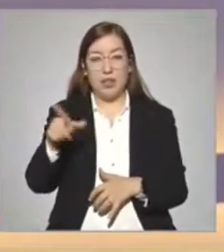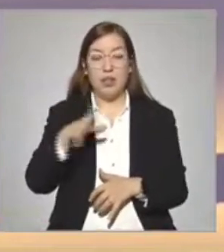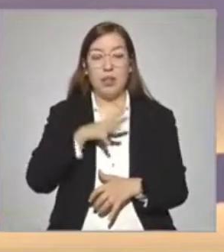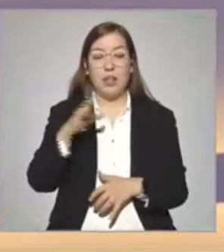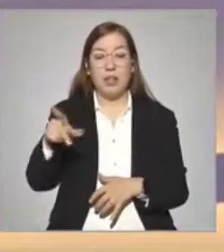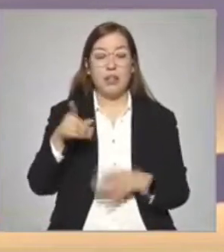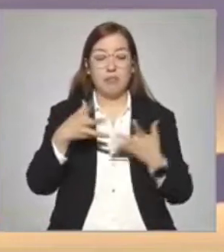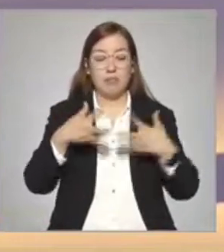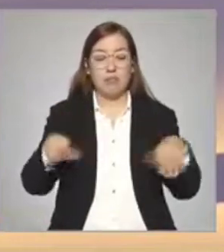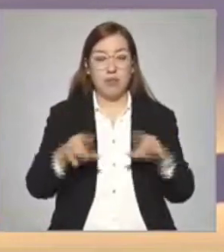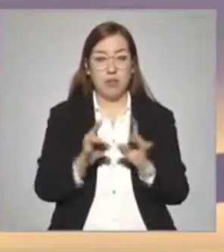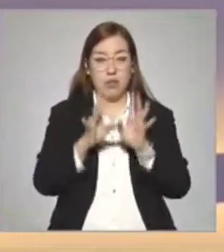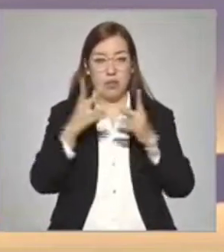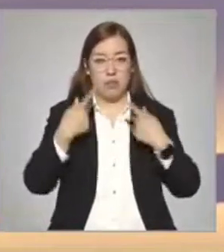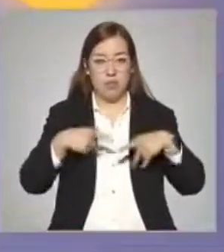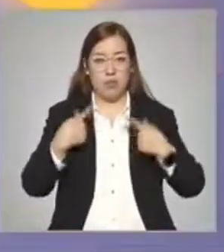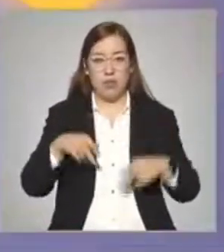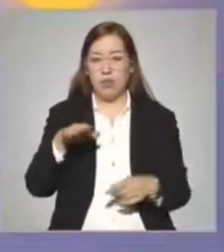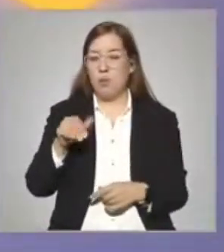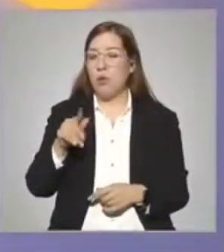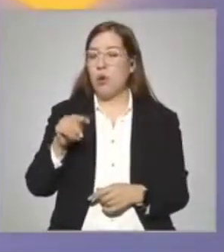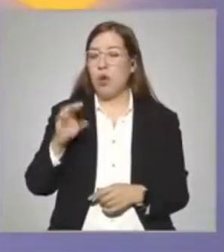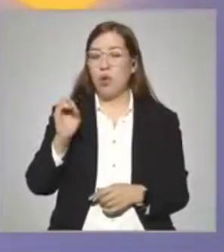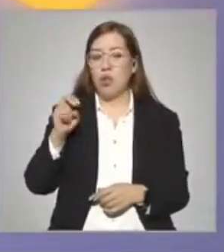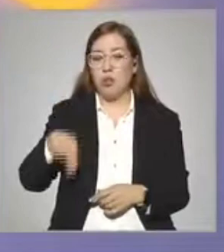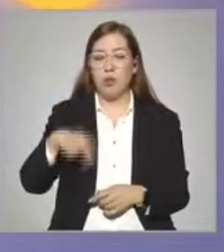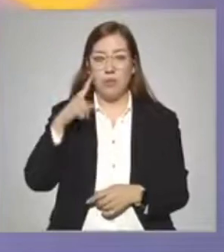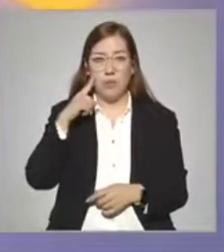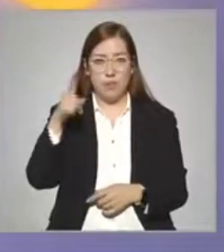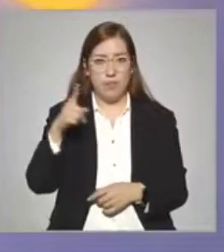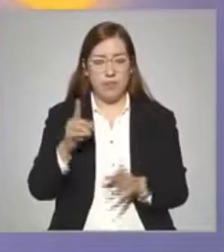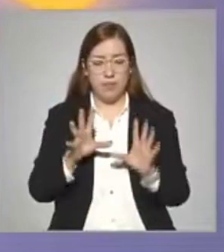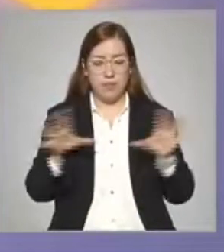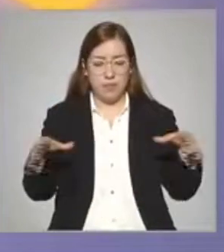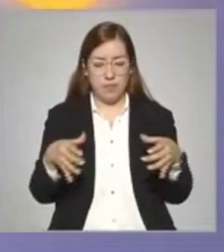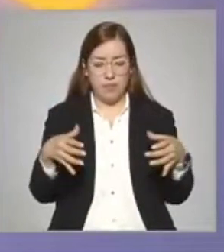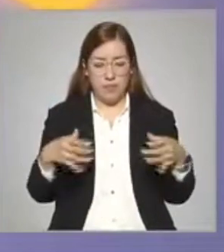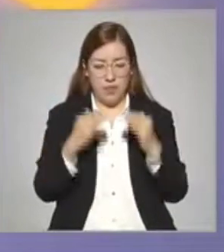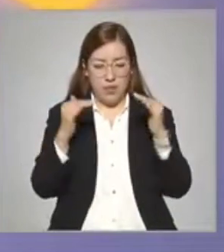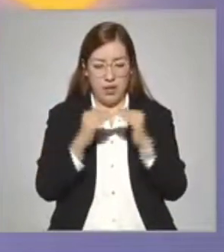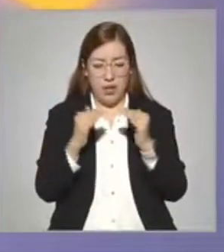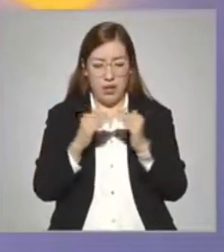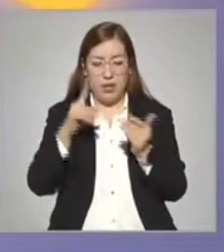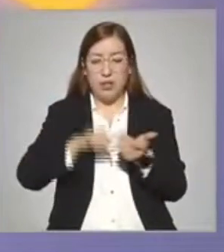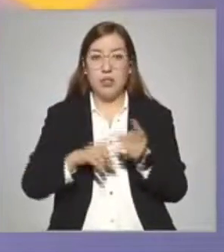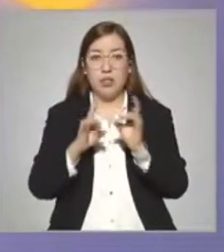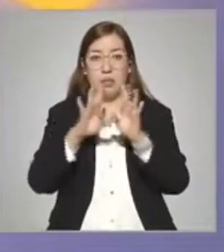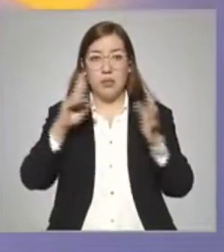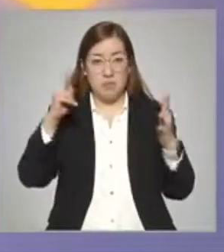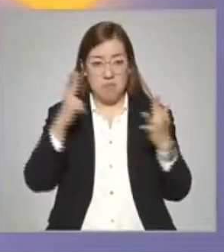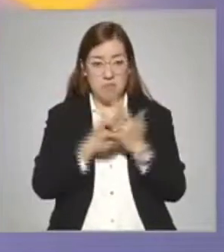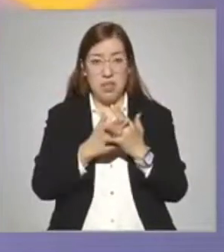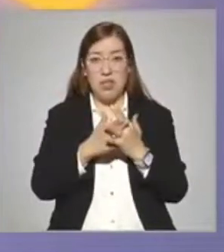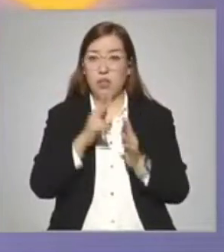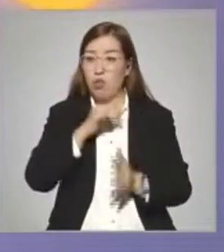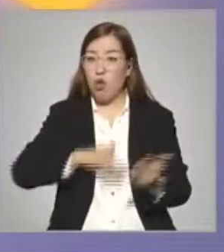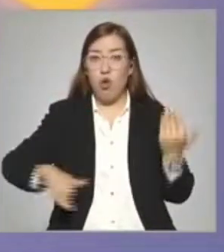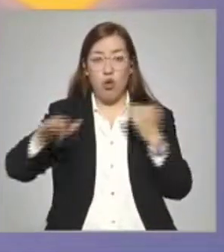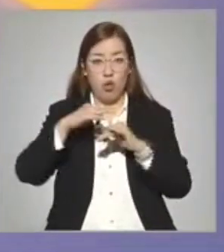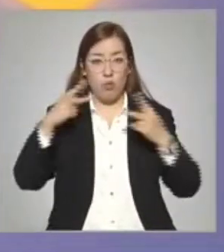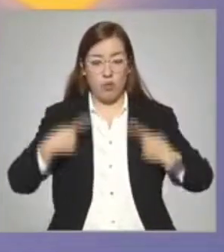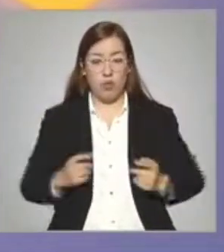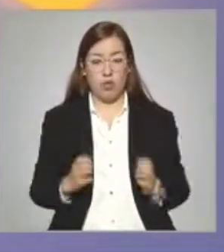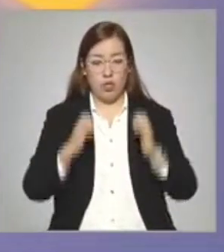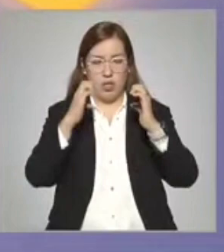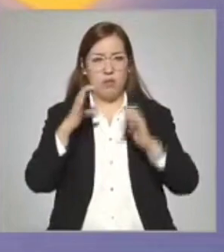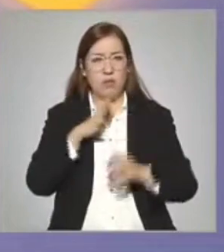caso del señor Morton. En un multifamiliar se ha cometido un asesinato. Todos los habitantes del edificio